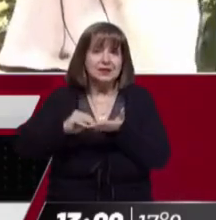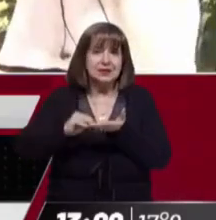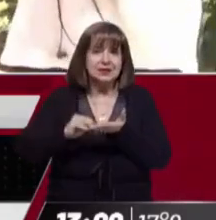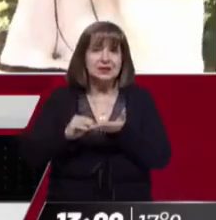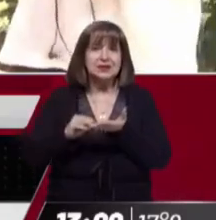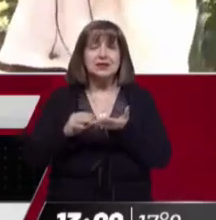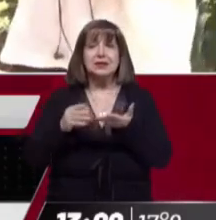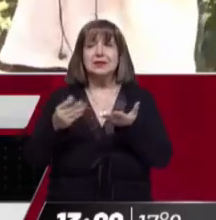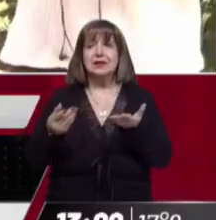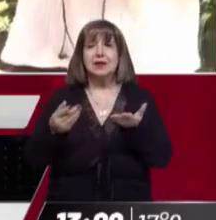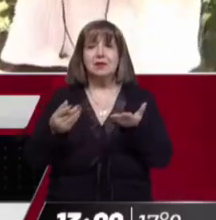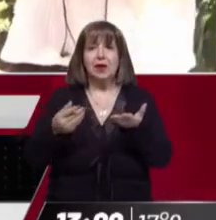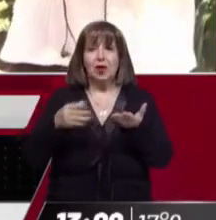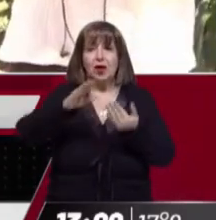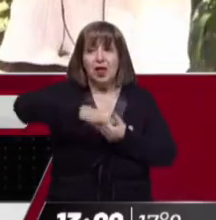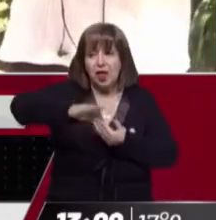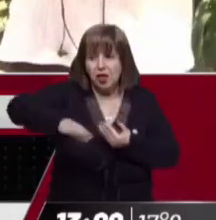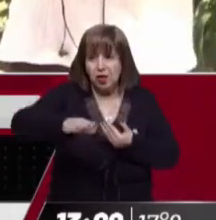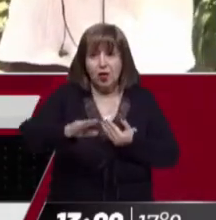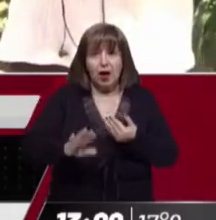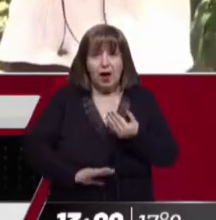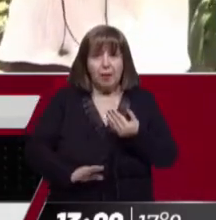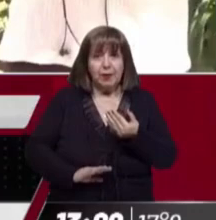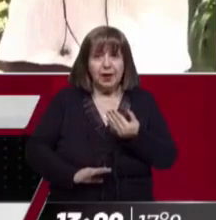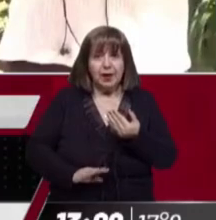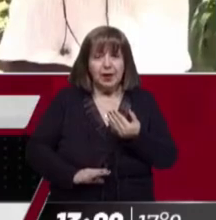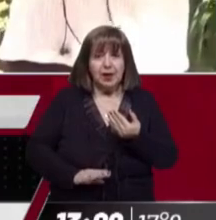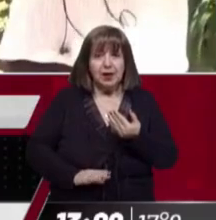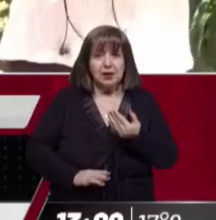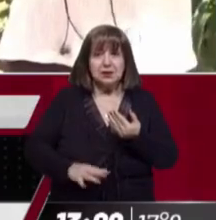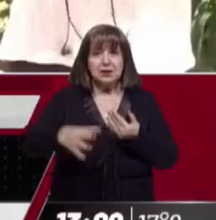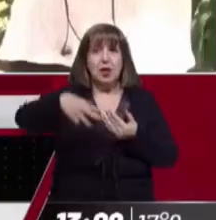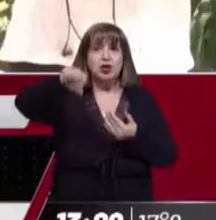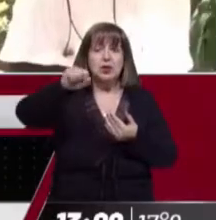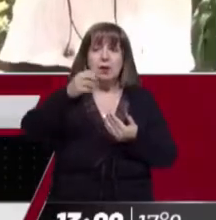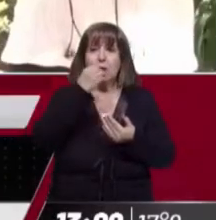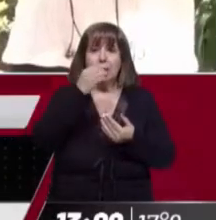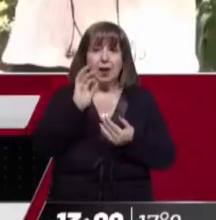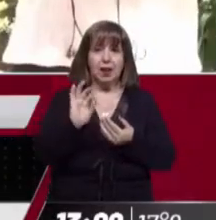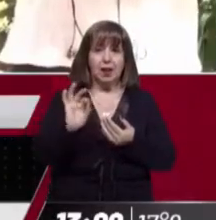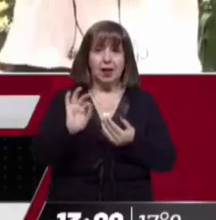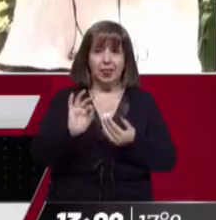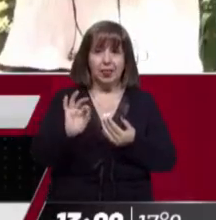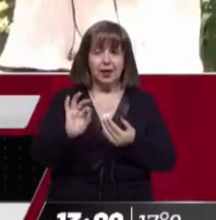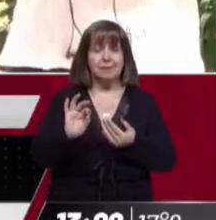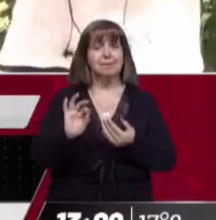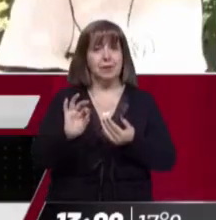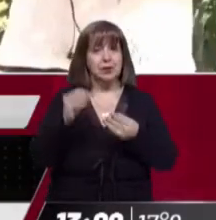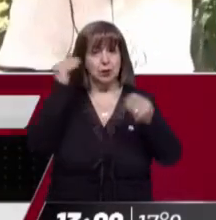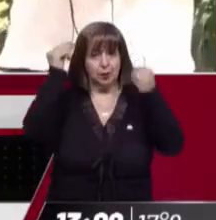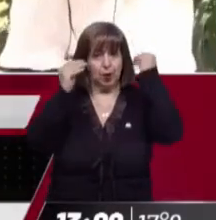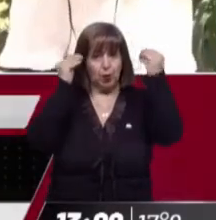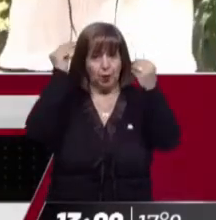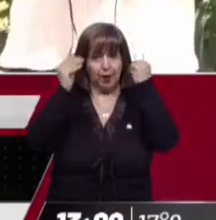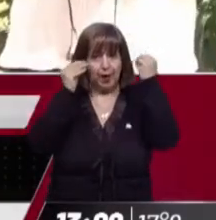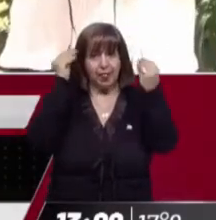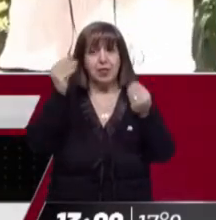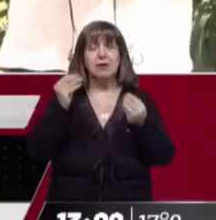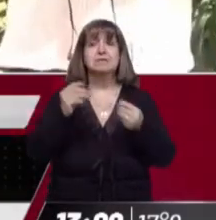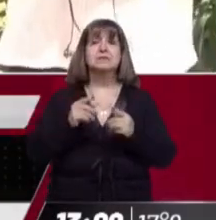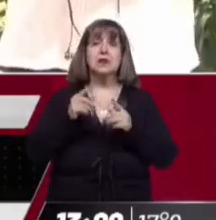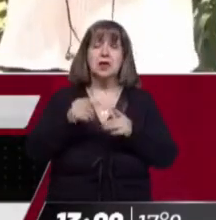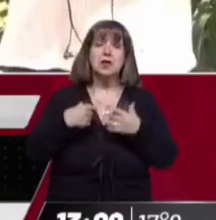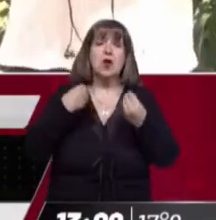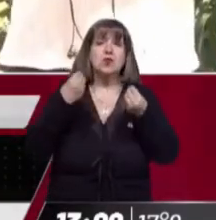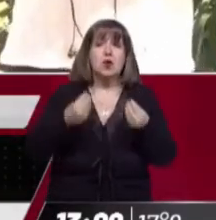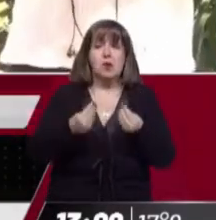tenga por ejemplo un niño su su alimento cuando podría acceder a él A partir de ahora